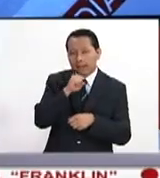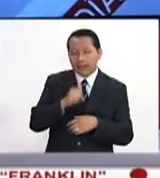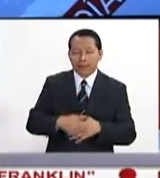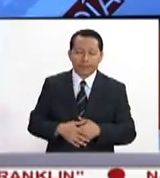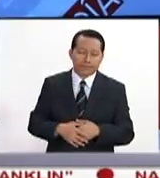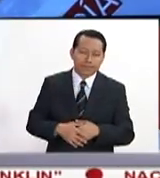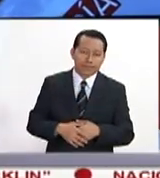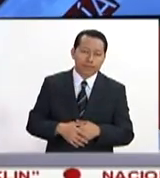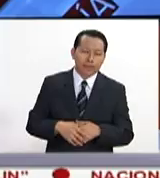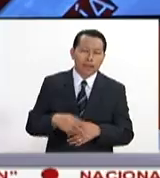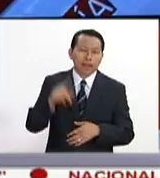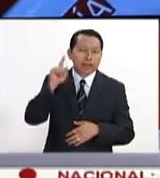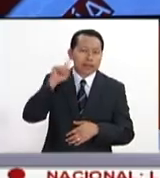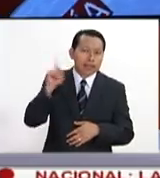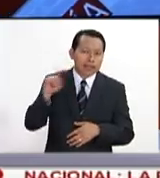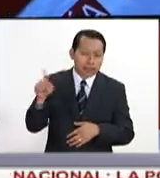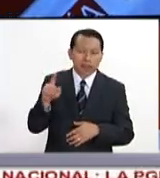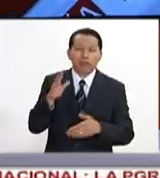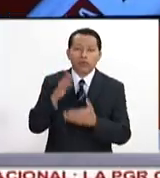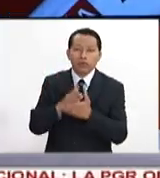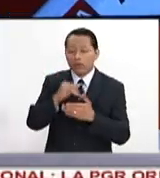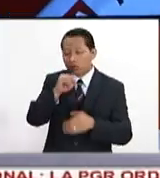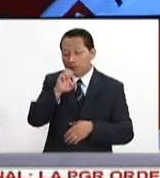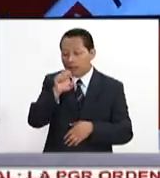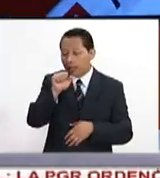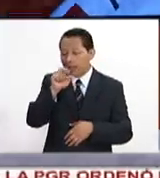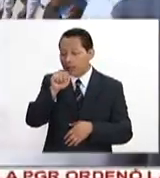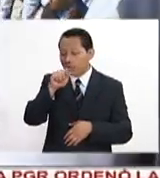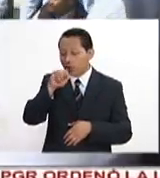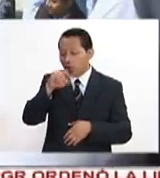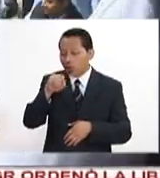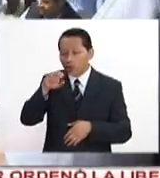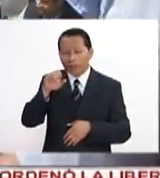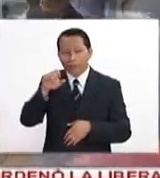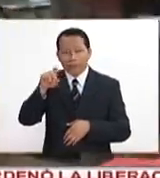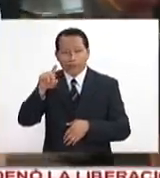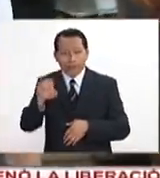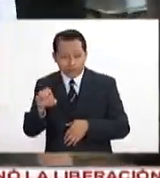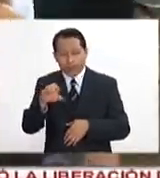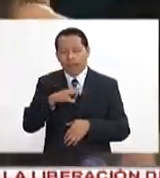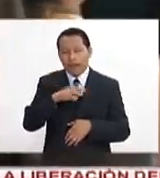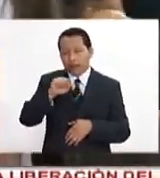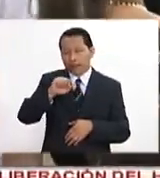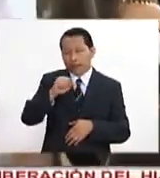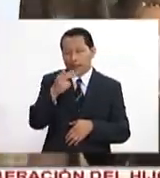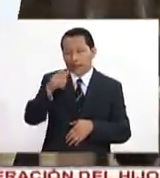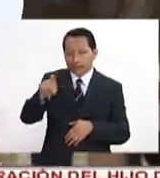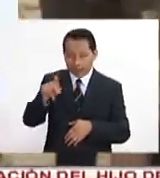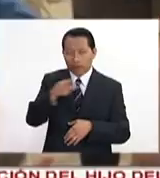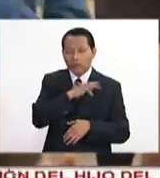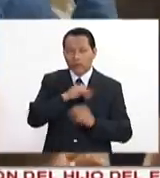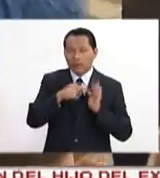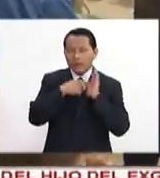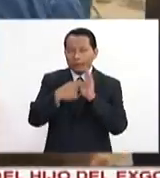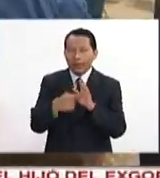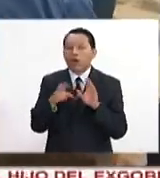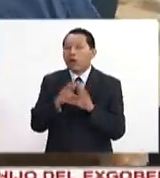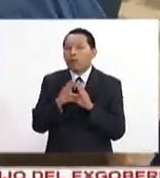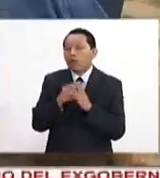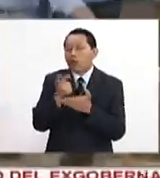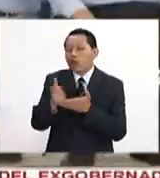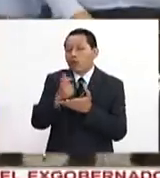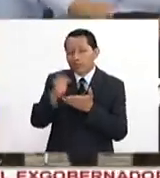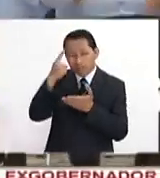De gira de trabajo por Zacatecas, José Antonio Meade, secretario de Hacienda, presentó el programa de servicios financieros para familias migrantes que será operado